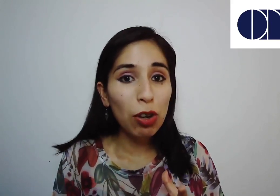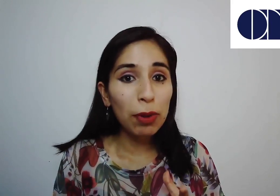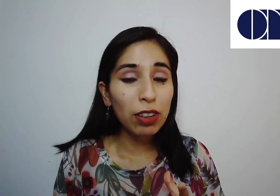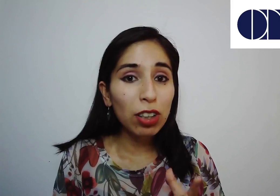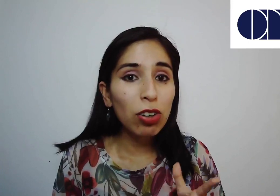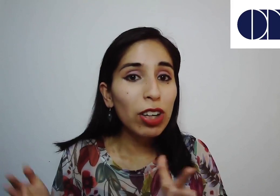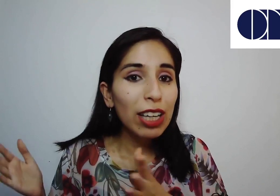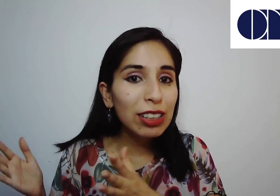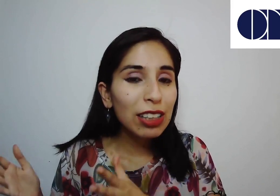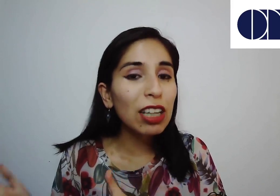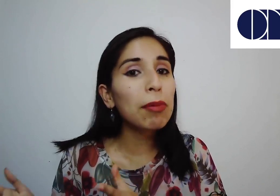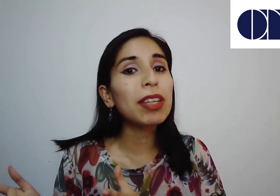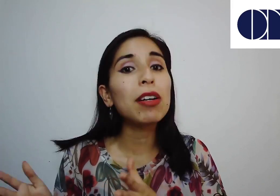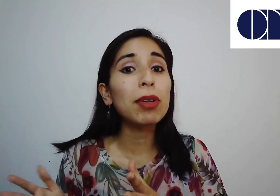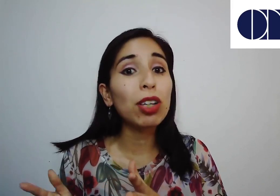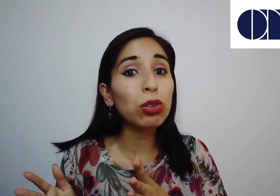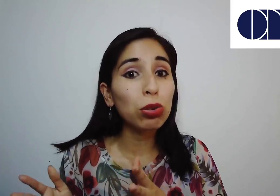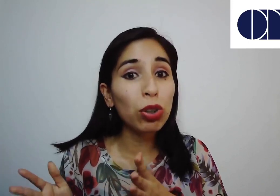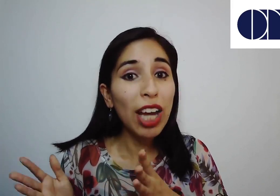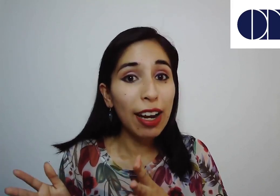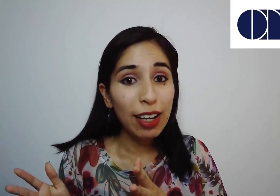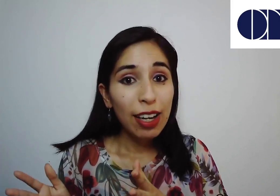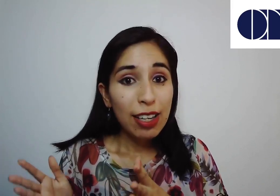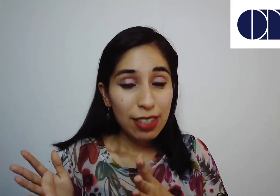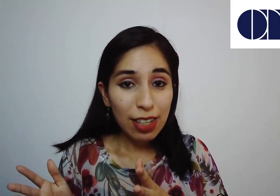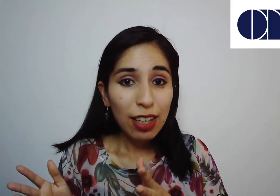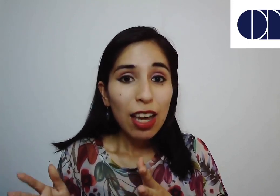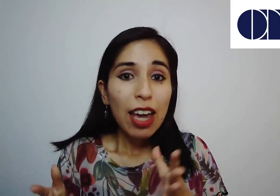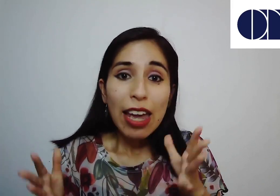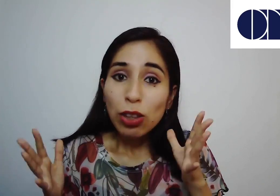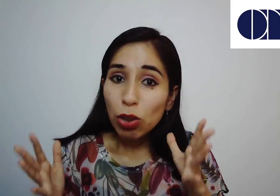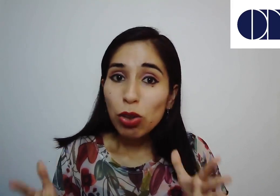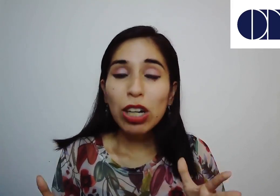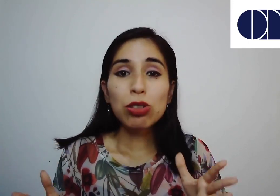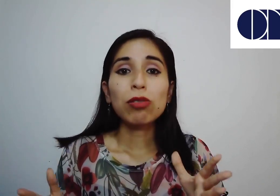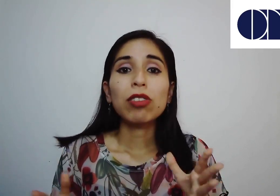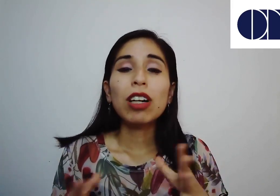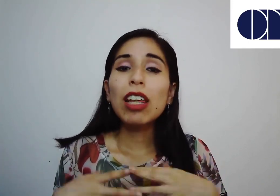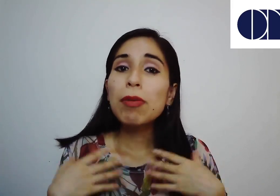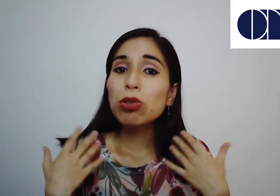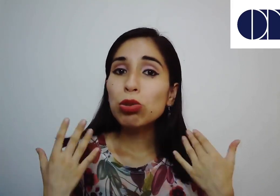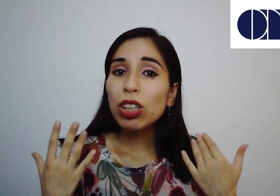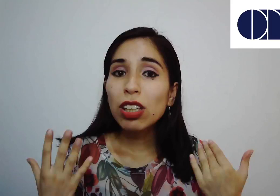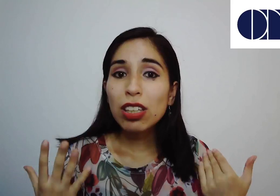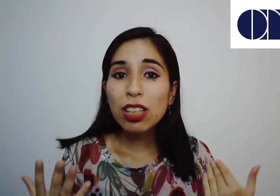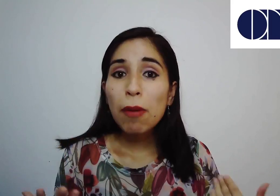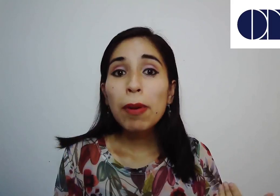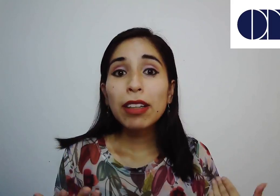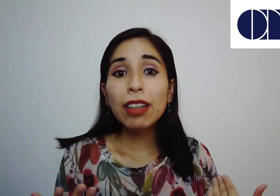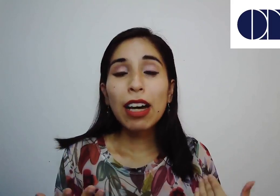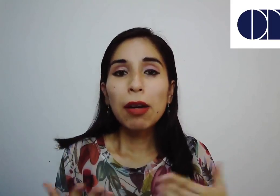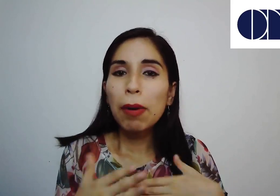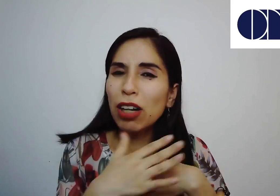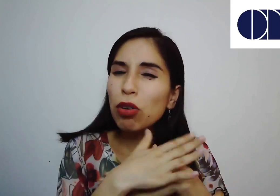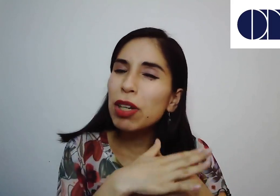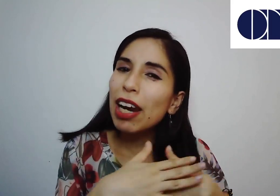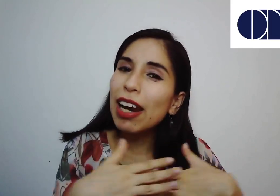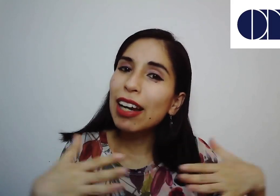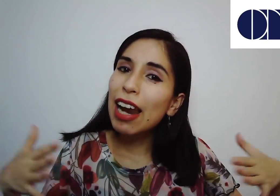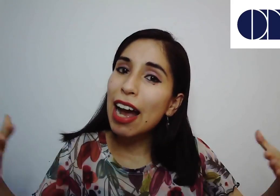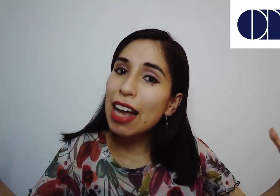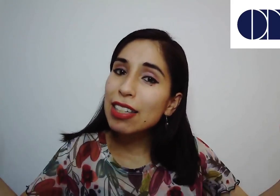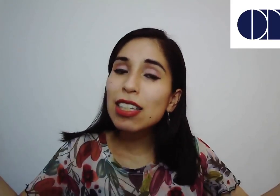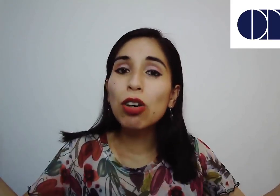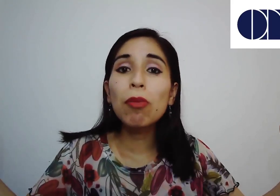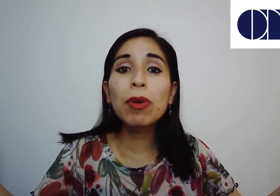reforzar lo aprendido es a través del vídeo tutorial si entonces cada vez que ustedes desean practicar para no mirar